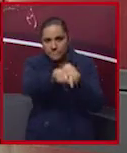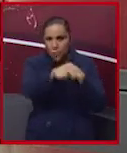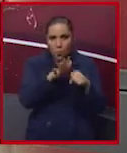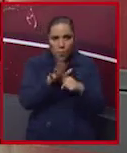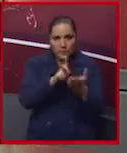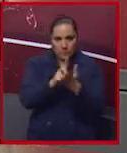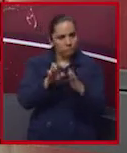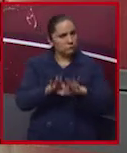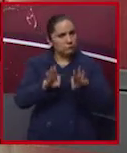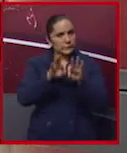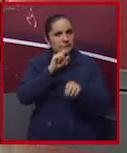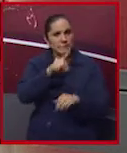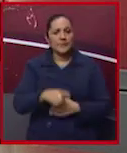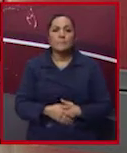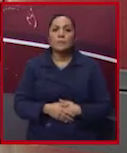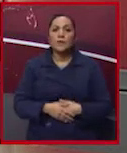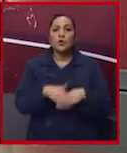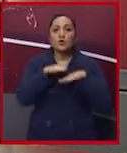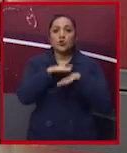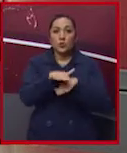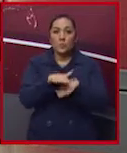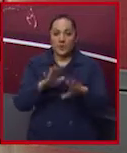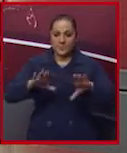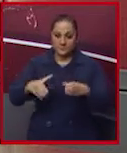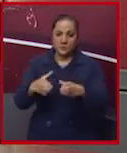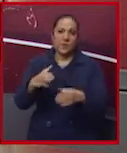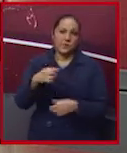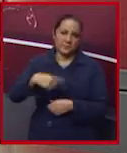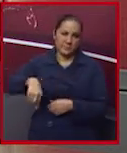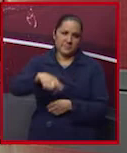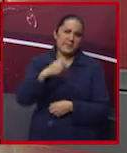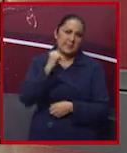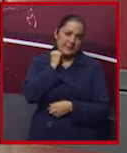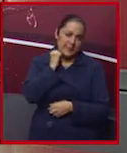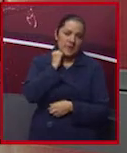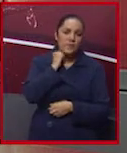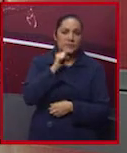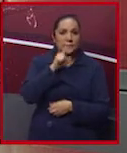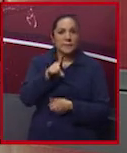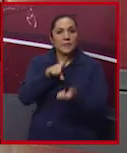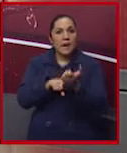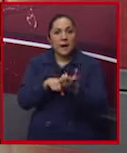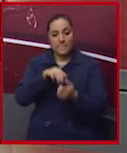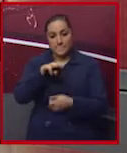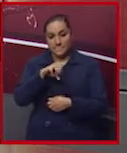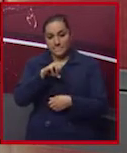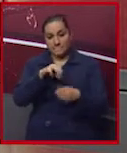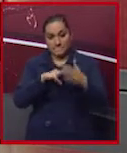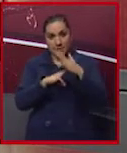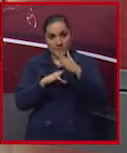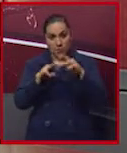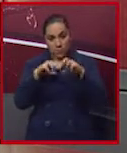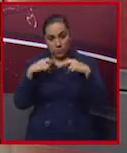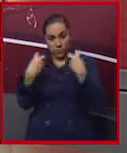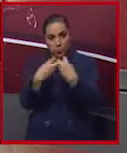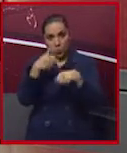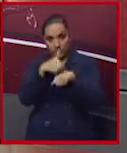En más del trabajo realizado en el Congreso de la Unión, en la Mesa 3 del Foro Estado de Derecho en Latinoamérica, Perspectiva